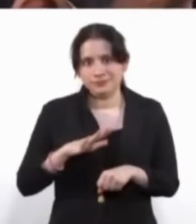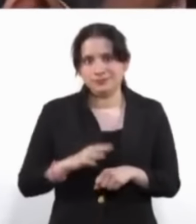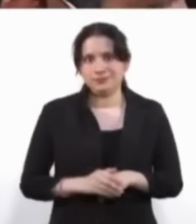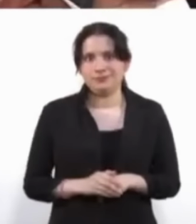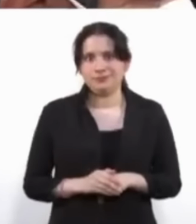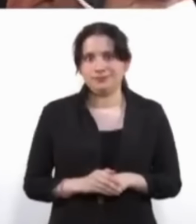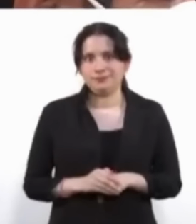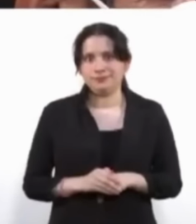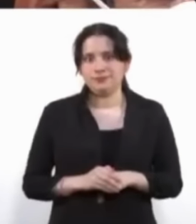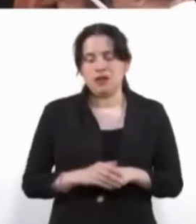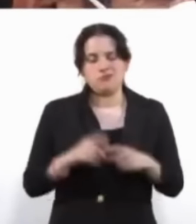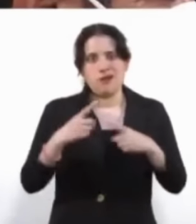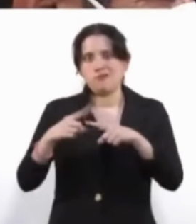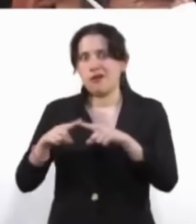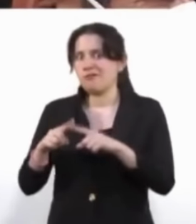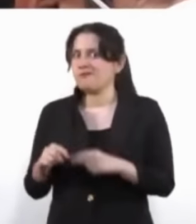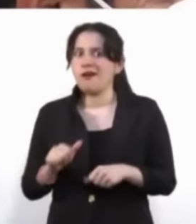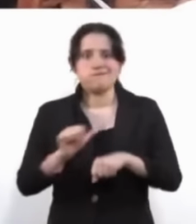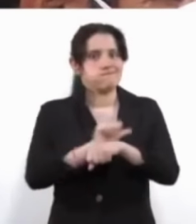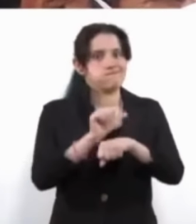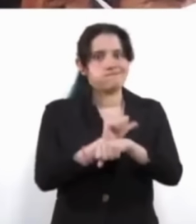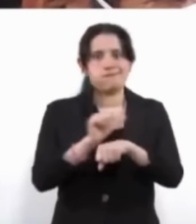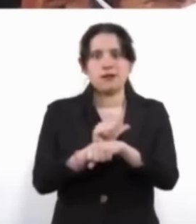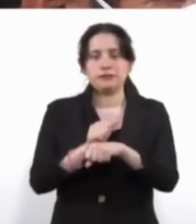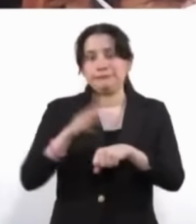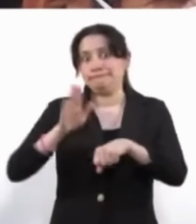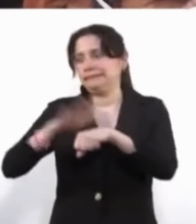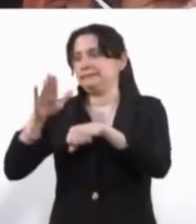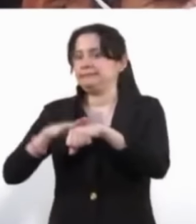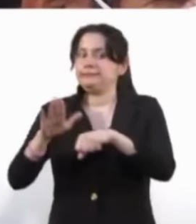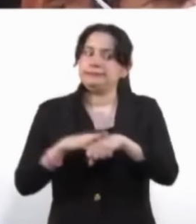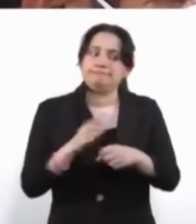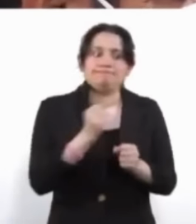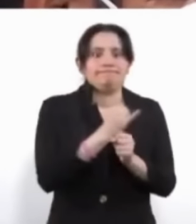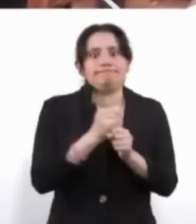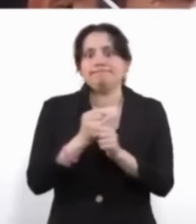Cura, un Corsa gris, es decir, van saliendo mucho, mucho